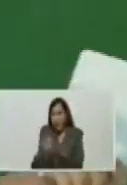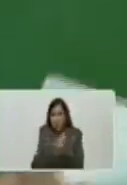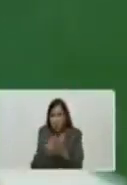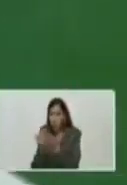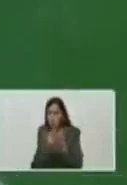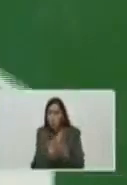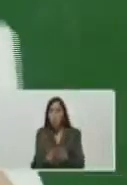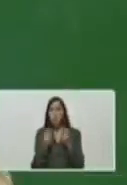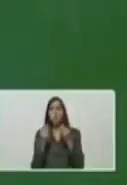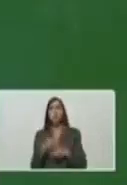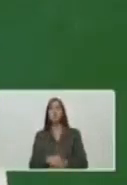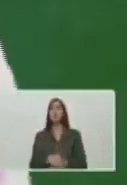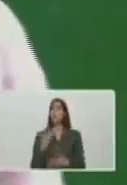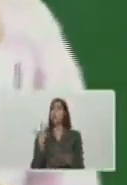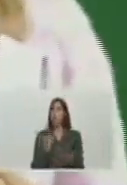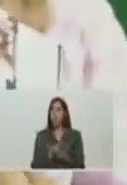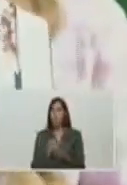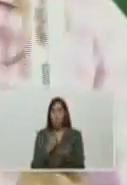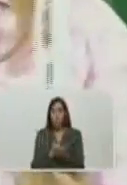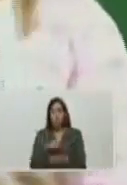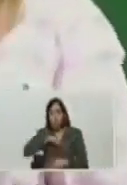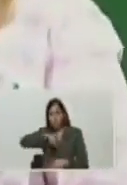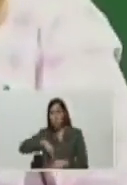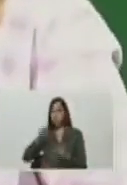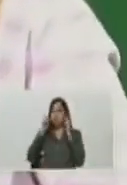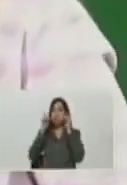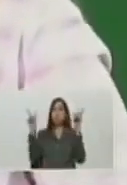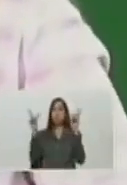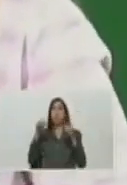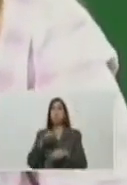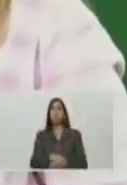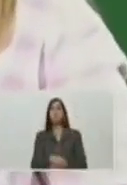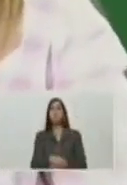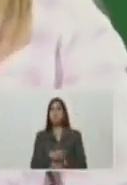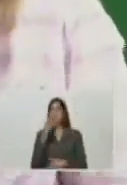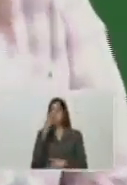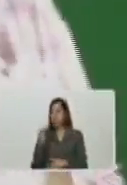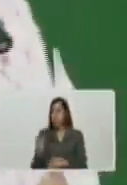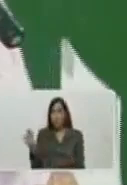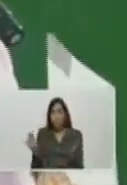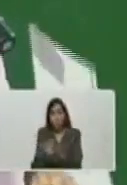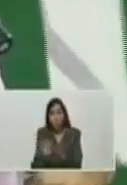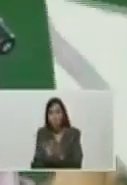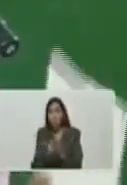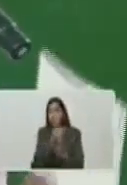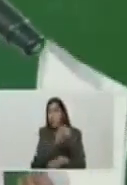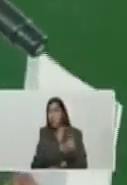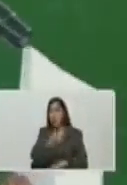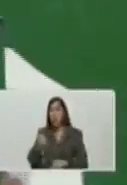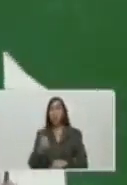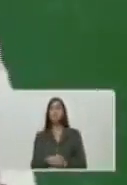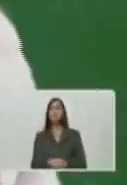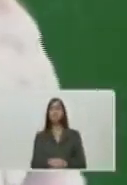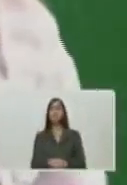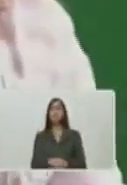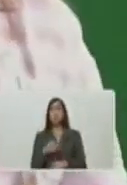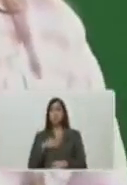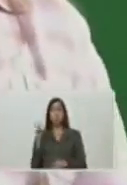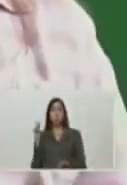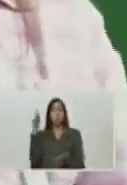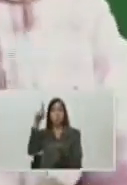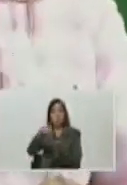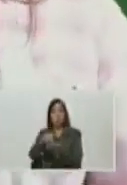De verdad que lo comprobamos. Nosotros mismos nos quedábamos sorprendidos cuando visitábamos las instituciones educativas. Inclusive estuve allí